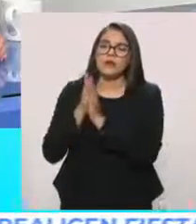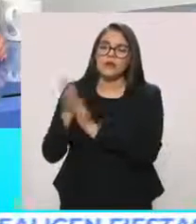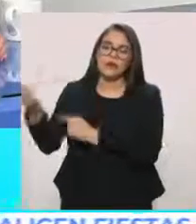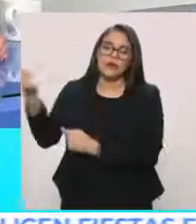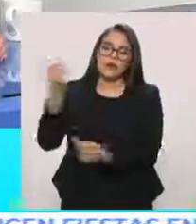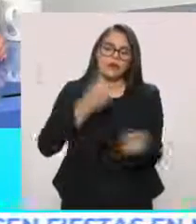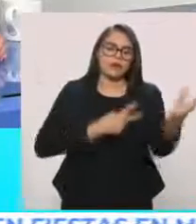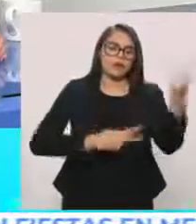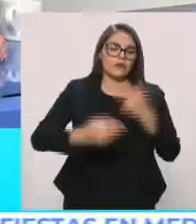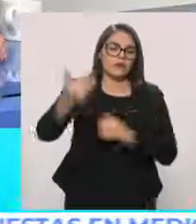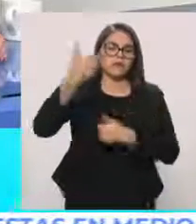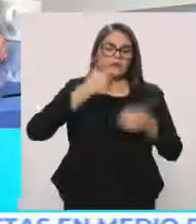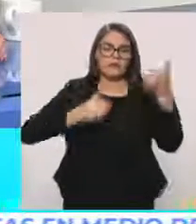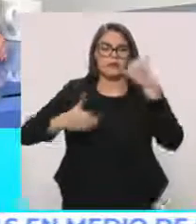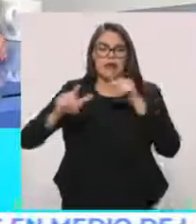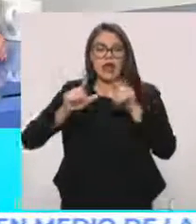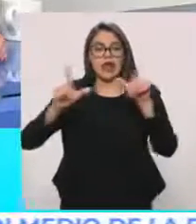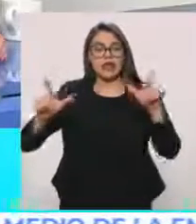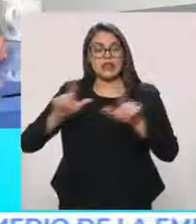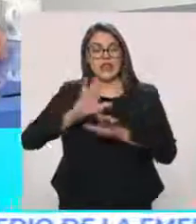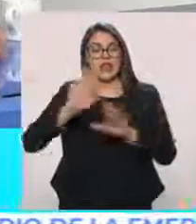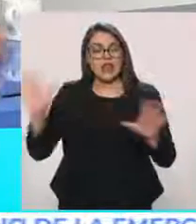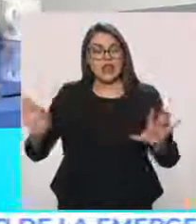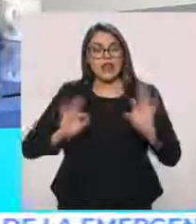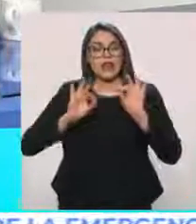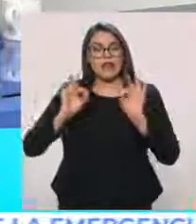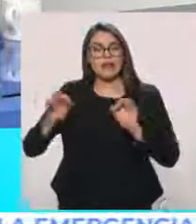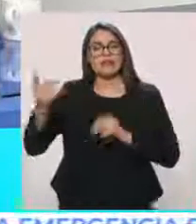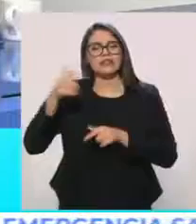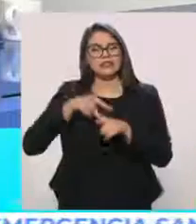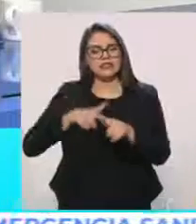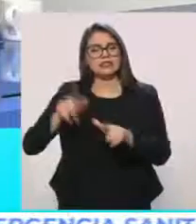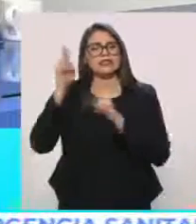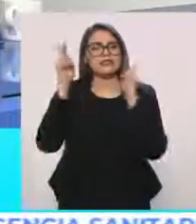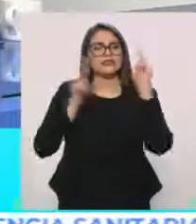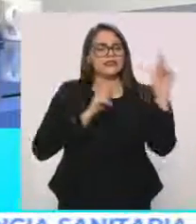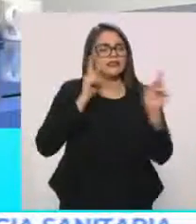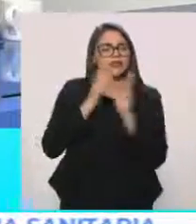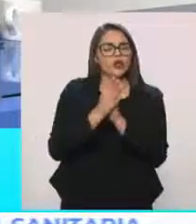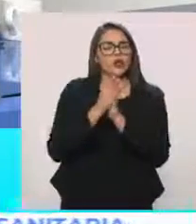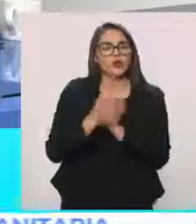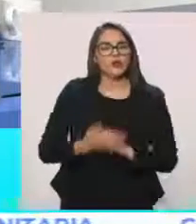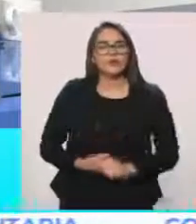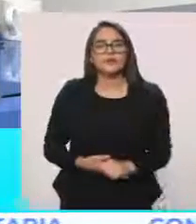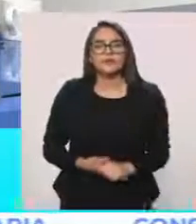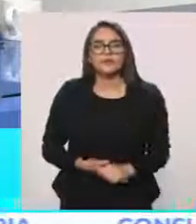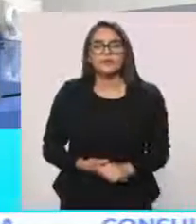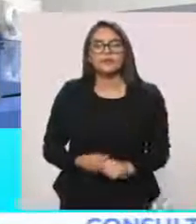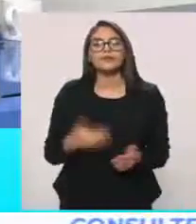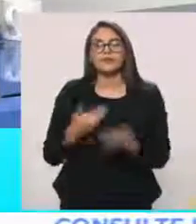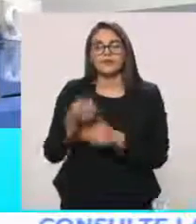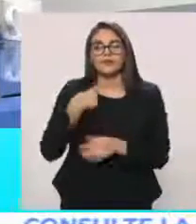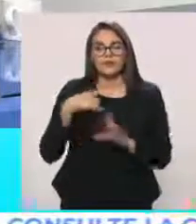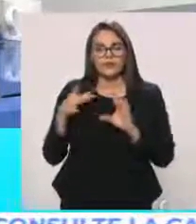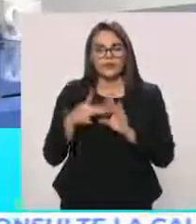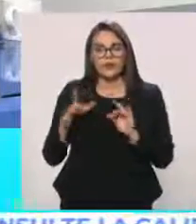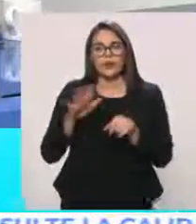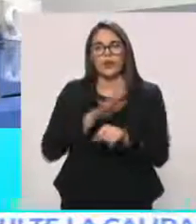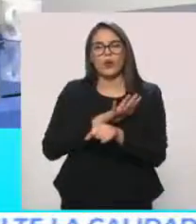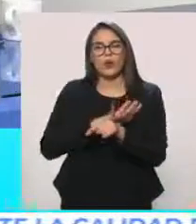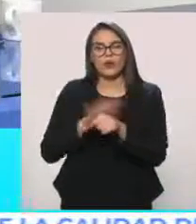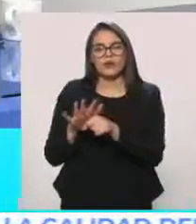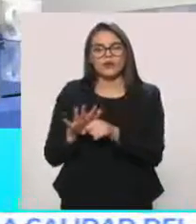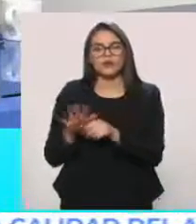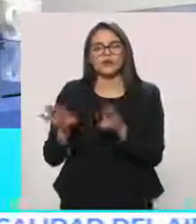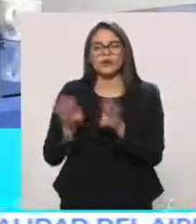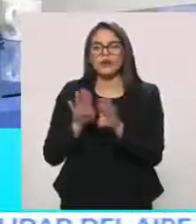que estarán listos para después del verano. Bueno, pues recuérdenos por qué vía van a ofrecer esta capacitación con Canaco Servitur a todos